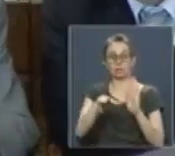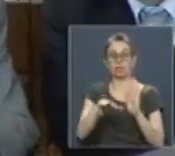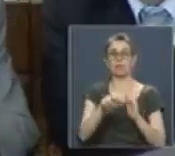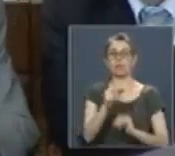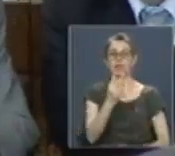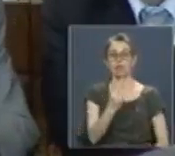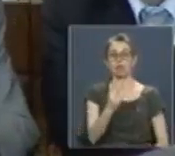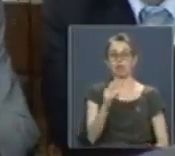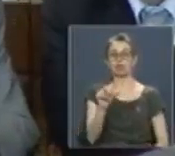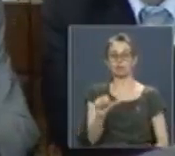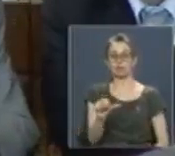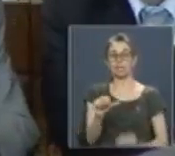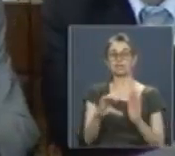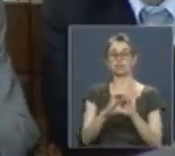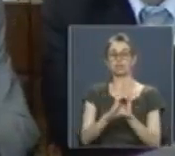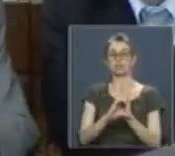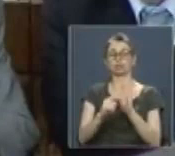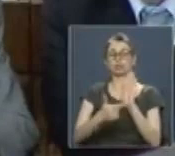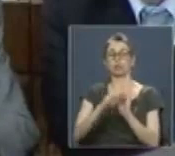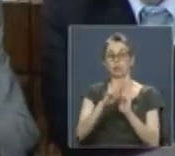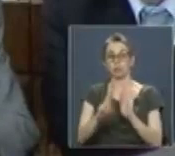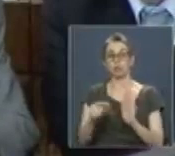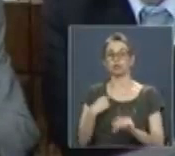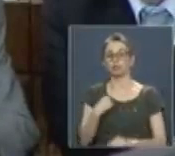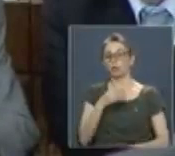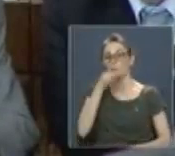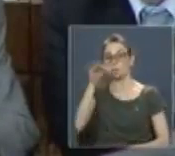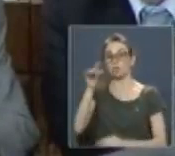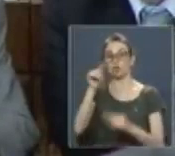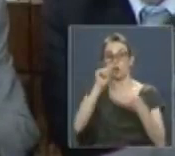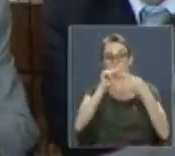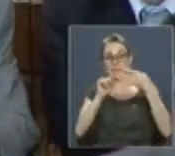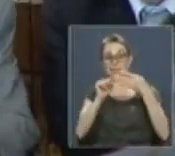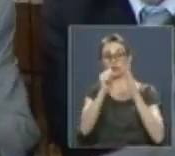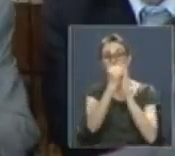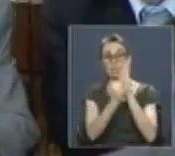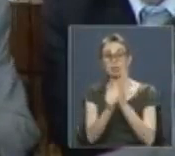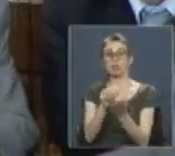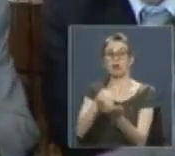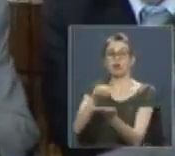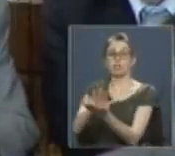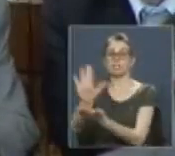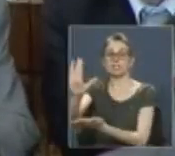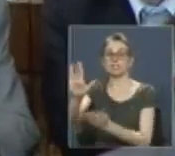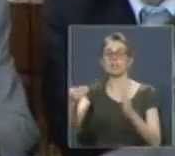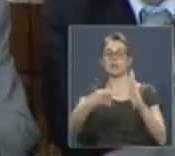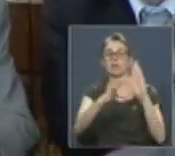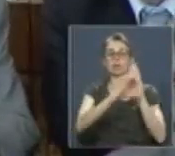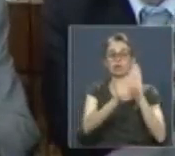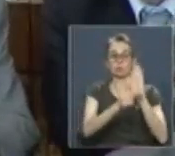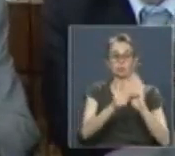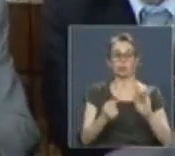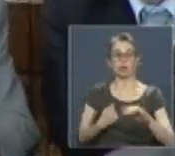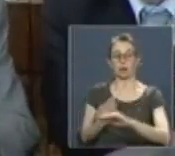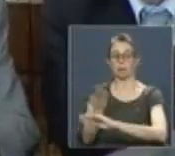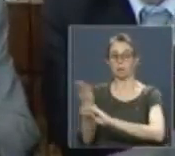2 y 6 de la Constitución Política de la República, hago expresa reserva de constitucionalidad, la que por su intermedio solicito haga llegar,